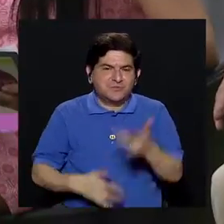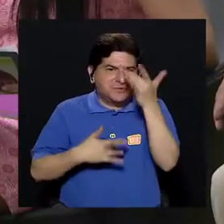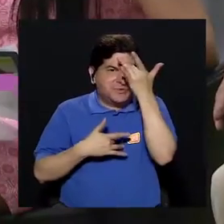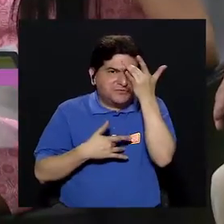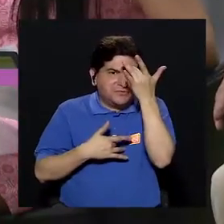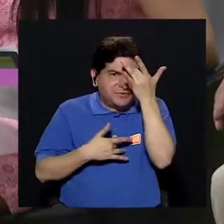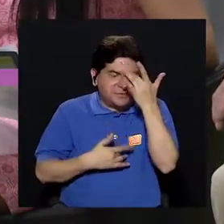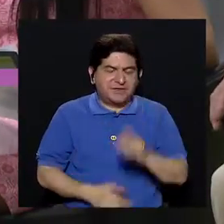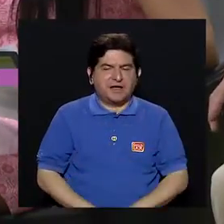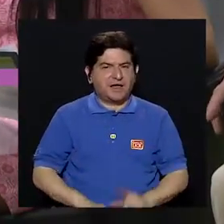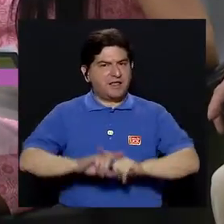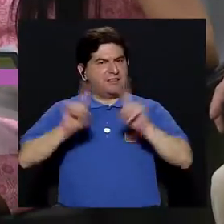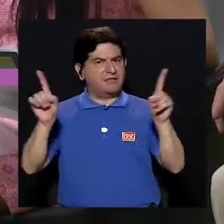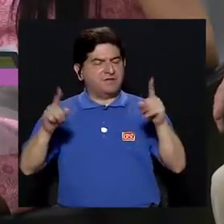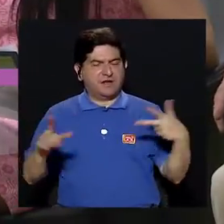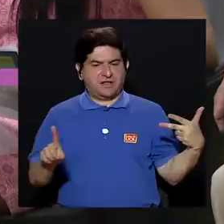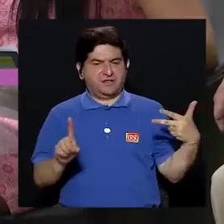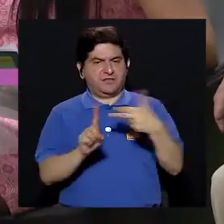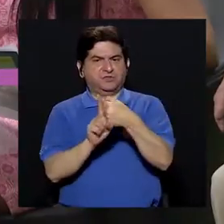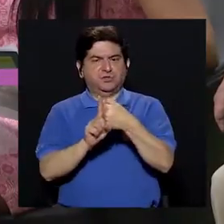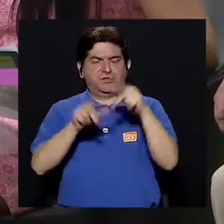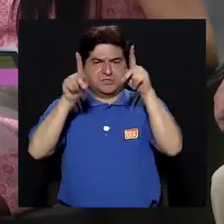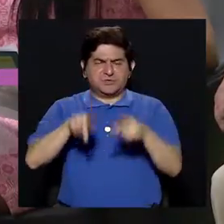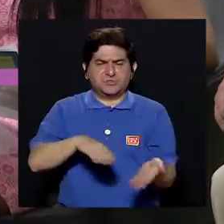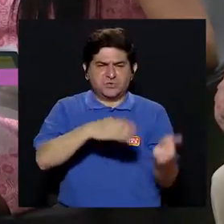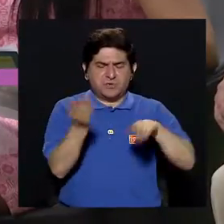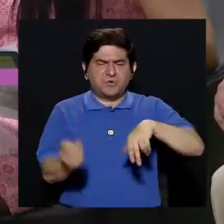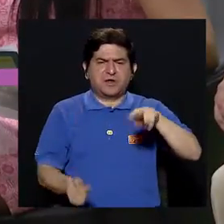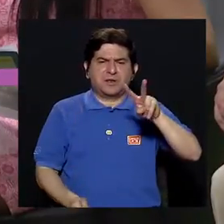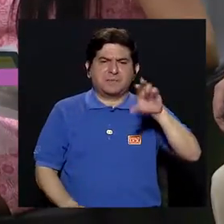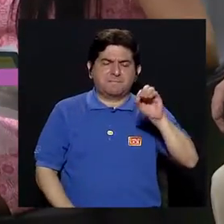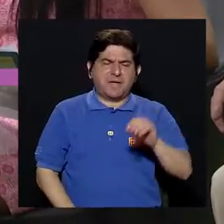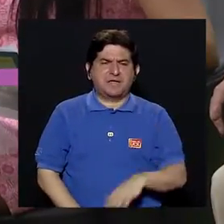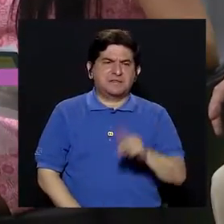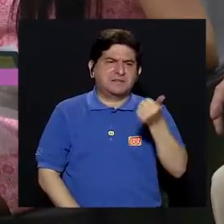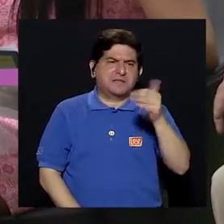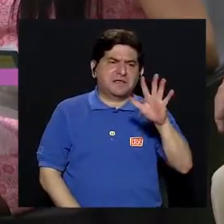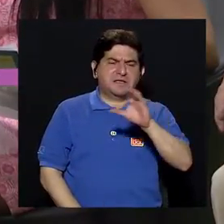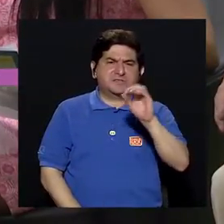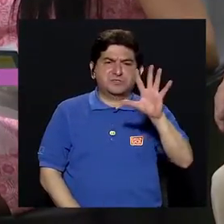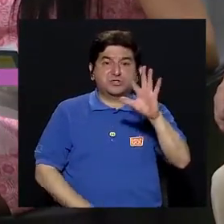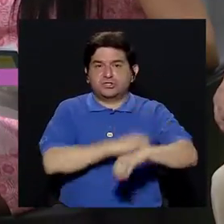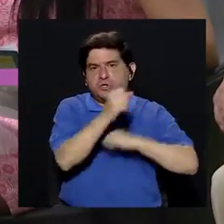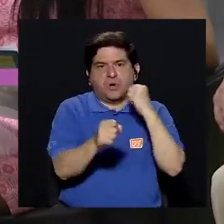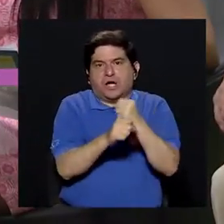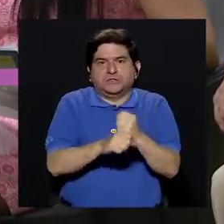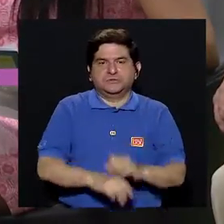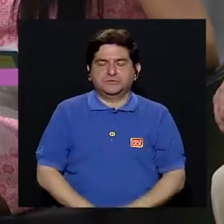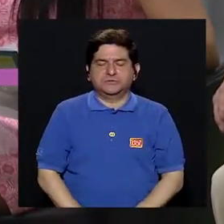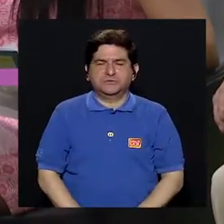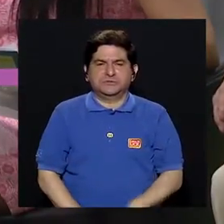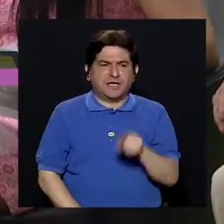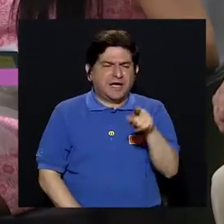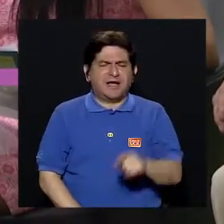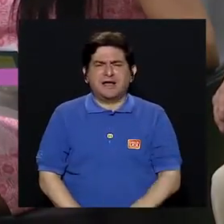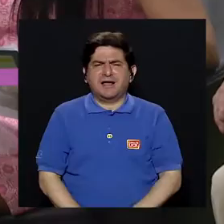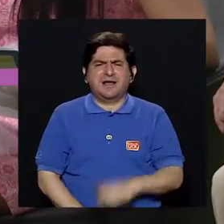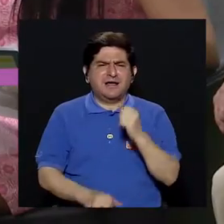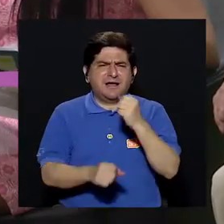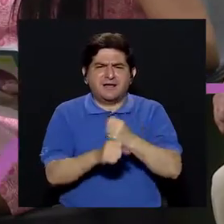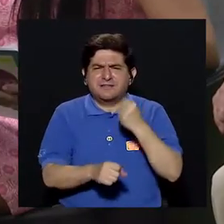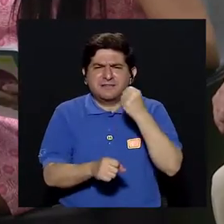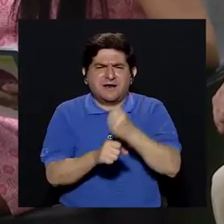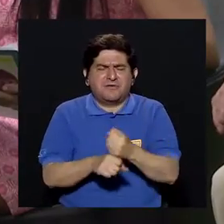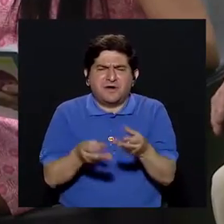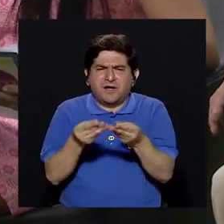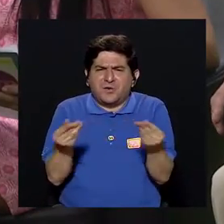estos tipos de enfermedades. En los choques la gente muere a los 20, a los 15, a los 5 años. Entonces hay una gran cantidad de productividad que perdemos de